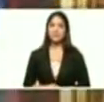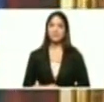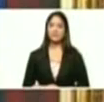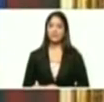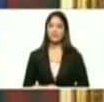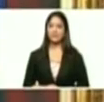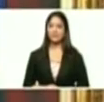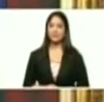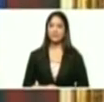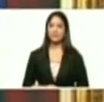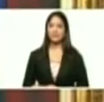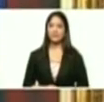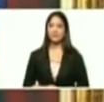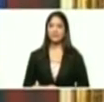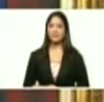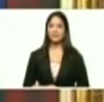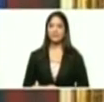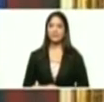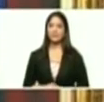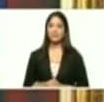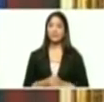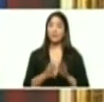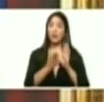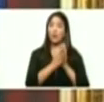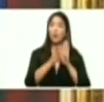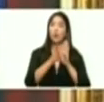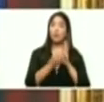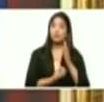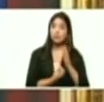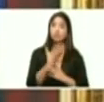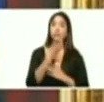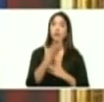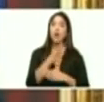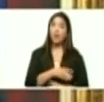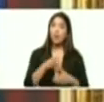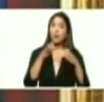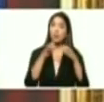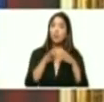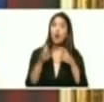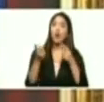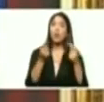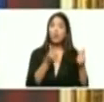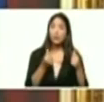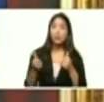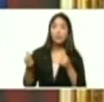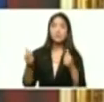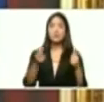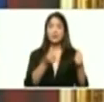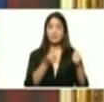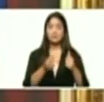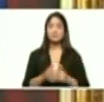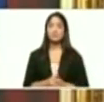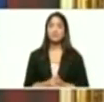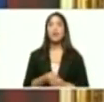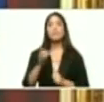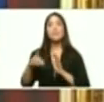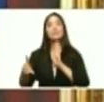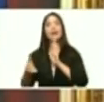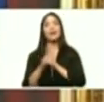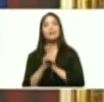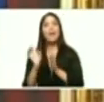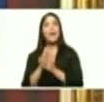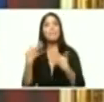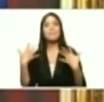al lado de, la constitución, del Consejo Nacional, de la Economía, convocante, dialogante, decreté, la emergencia